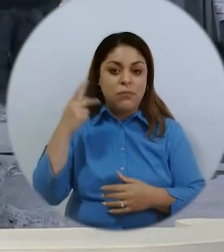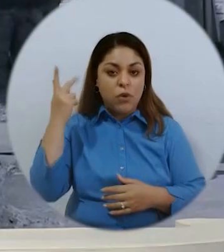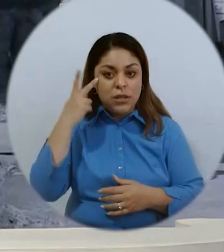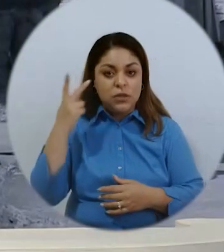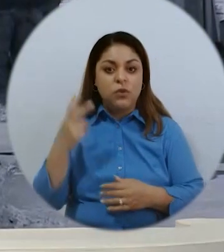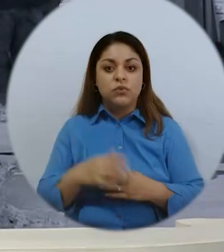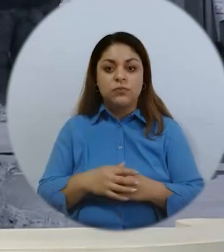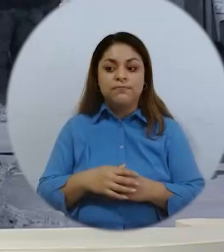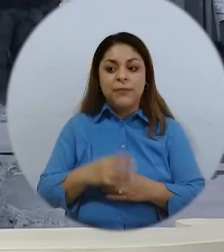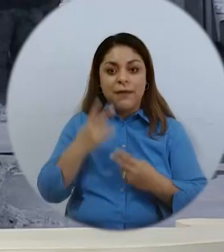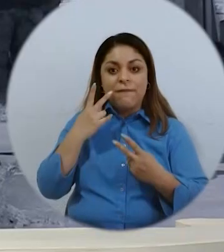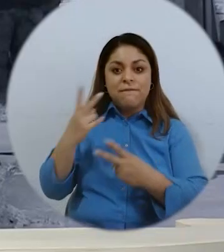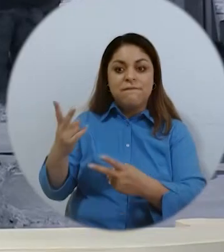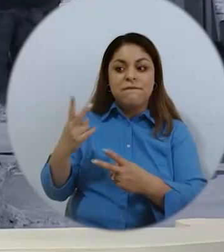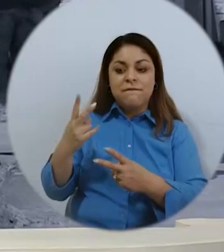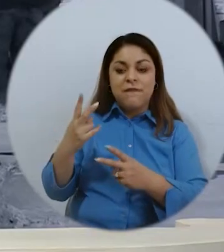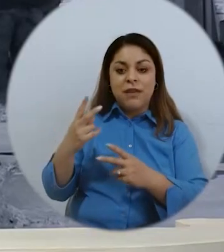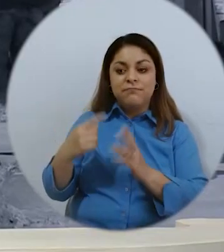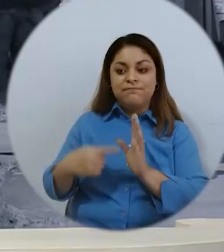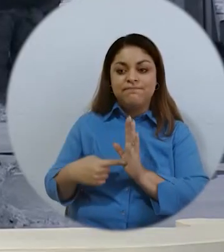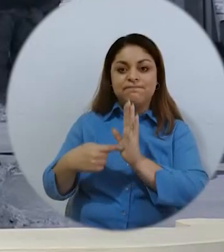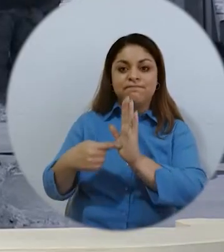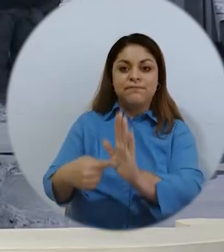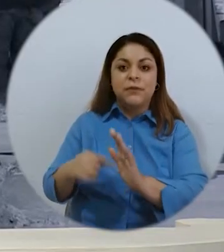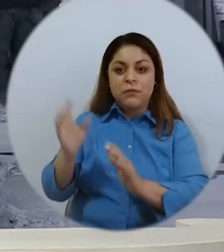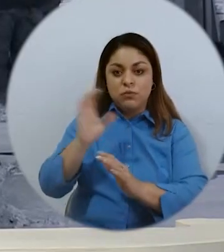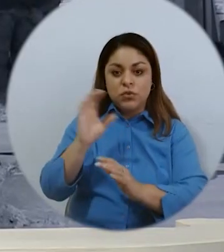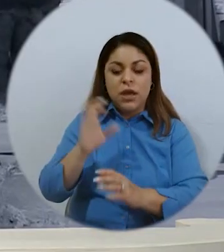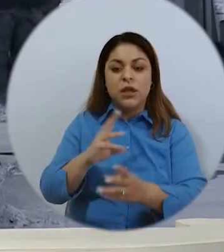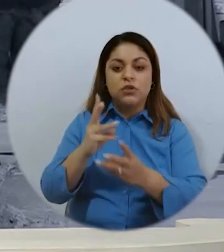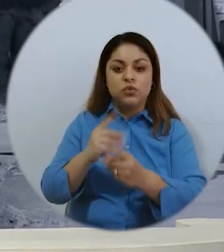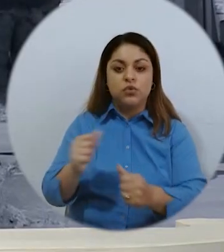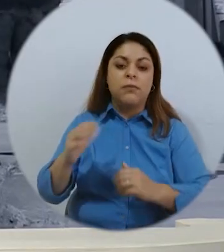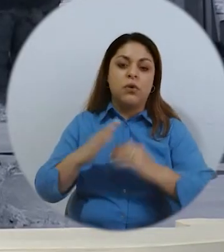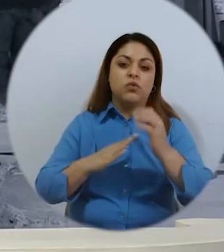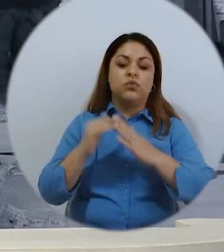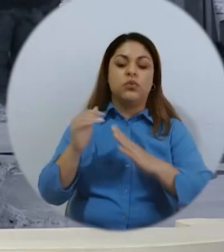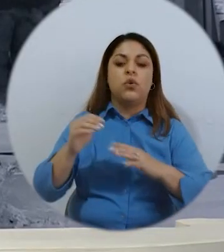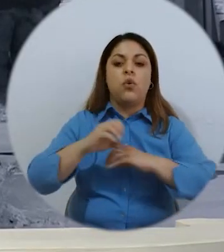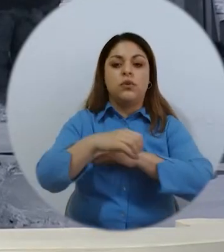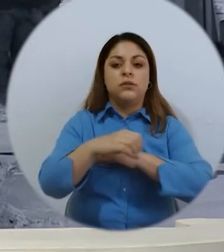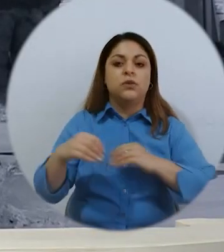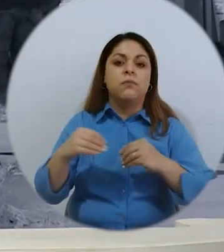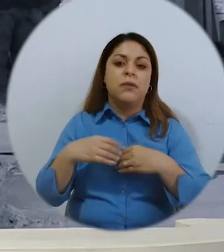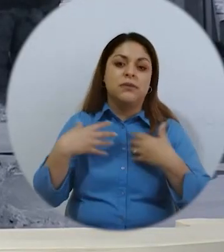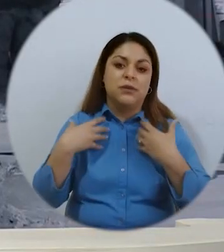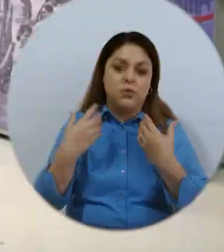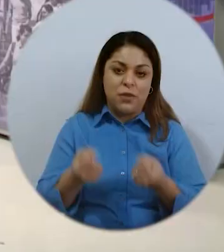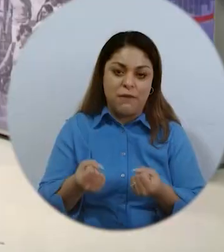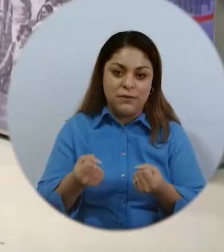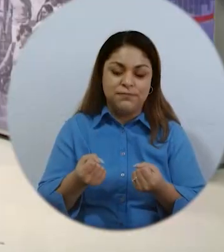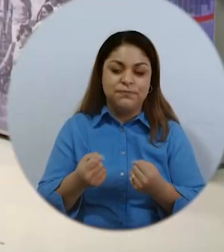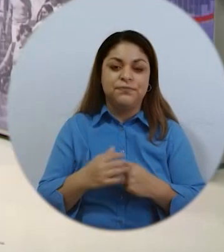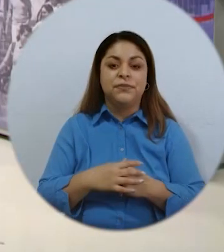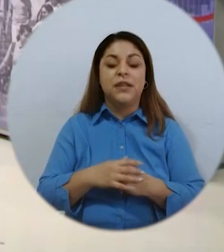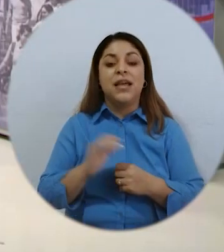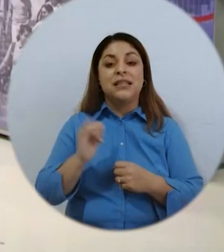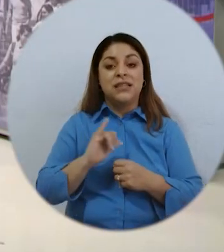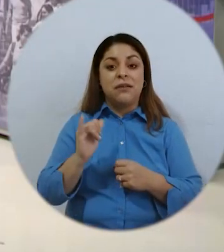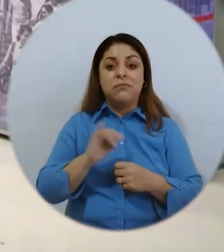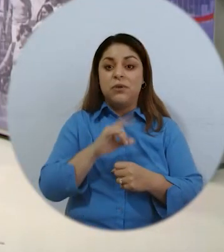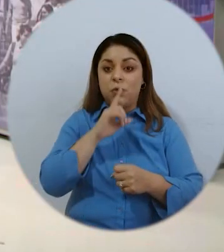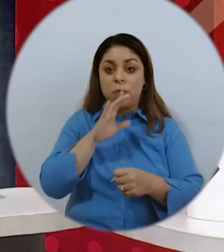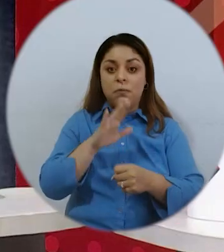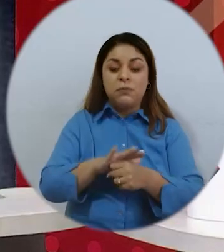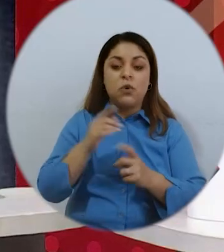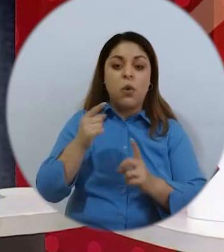líderes políticos tiene que verse reflejada en la búsqueda de estas soluciones para construir un océano más saludable. También insistieron en